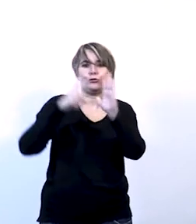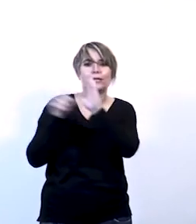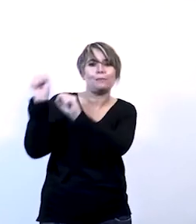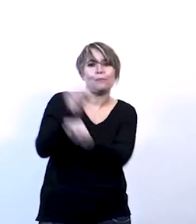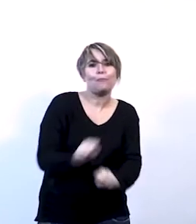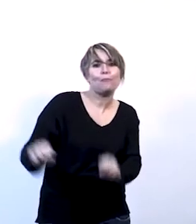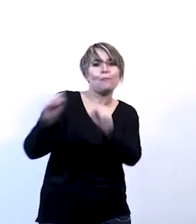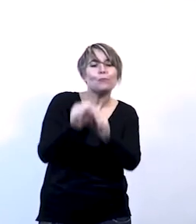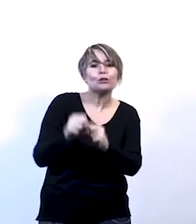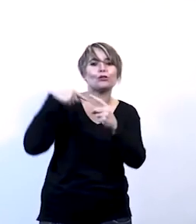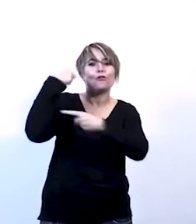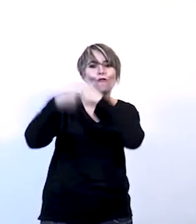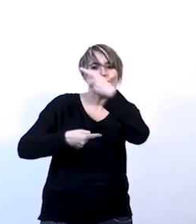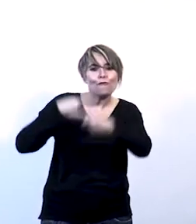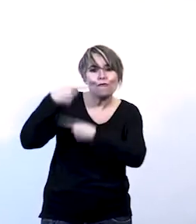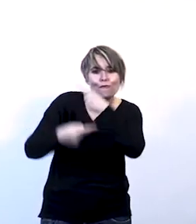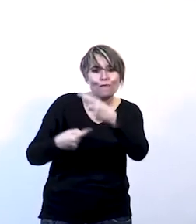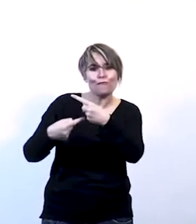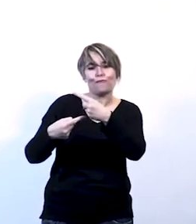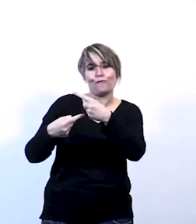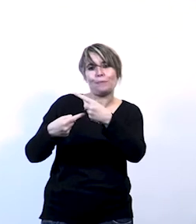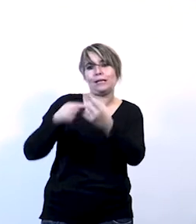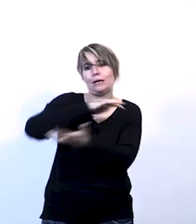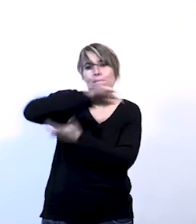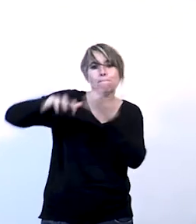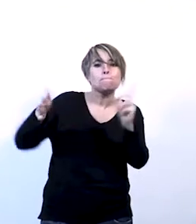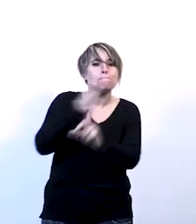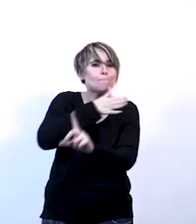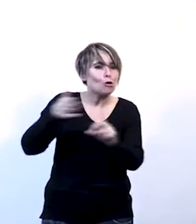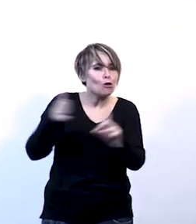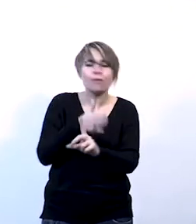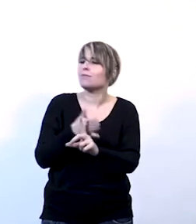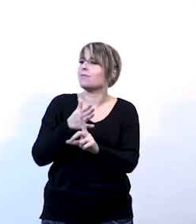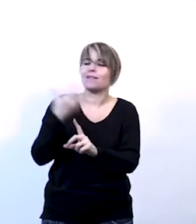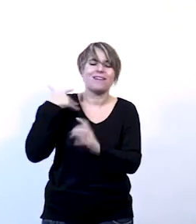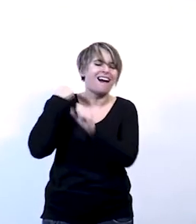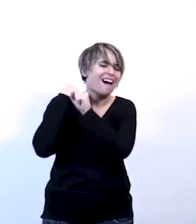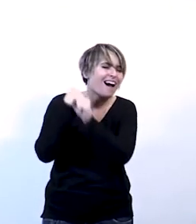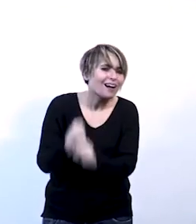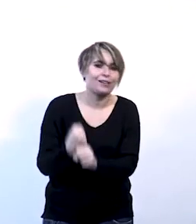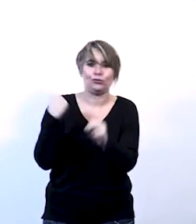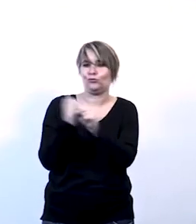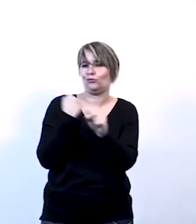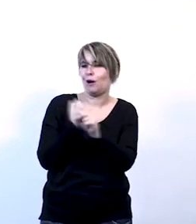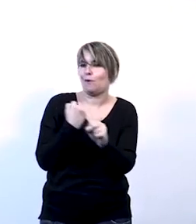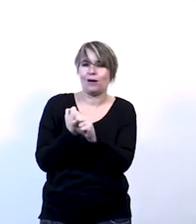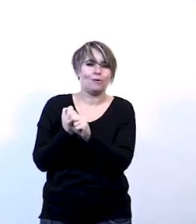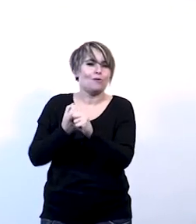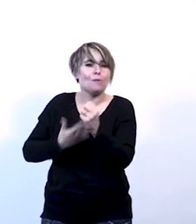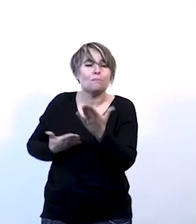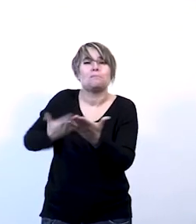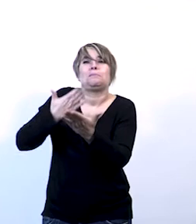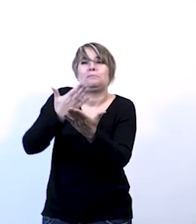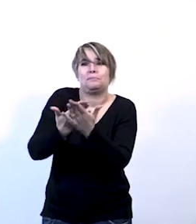protección de la familia por la violencia doméstica. Tenemos años pidiendo un